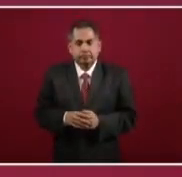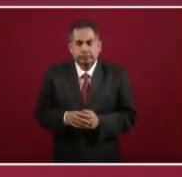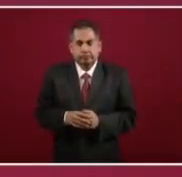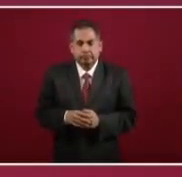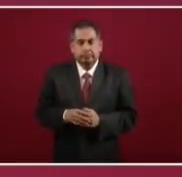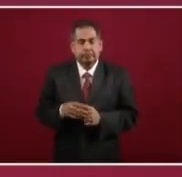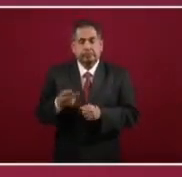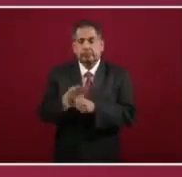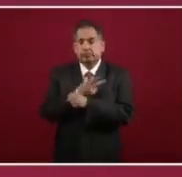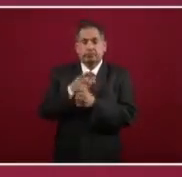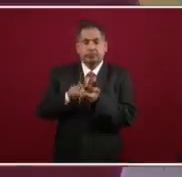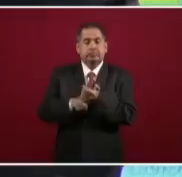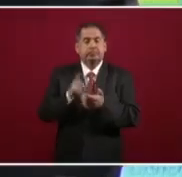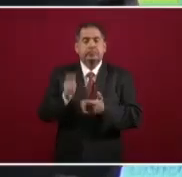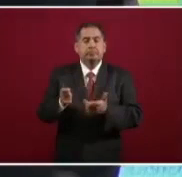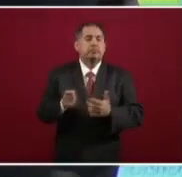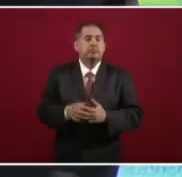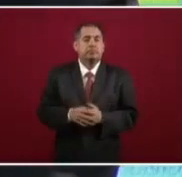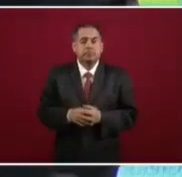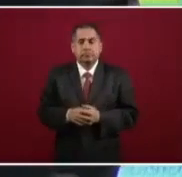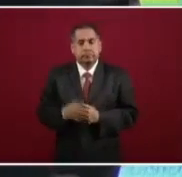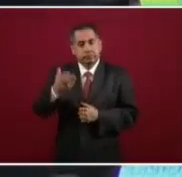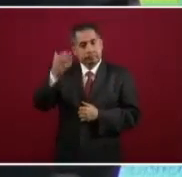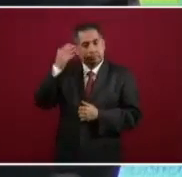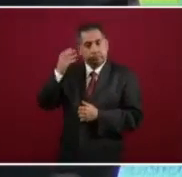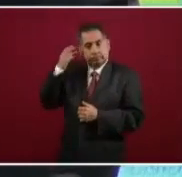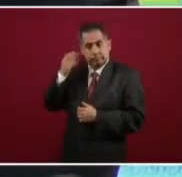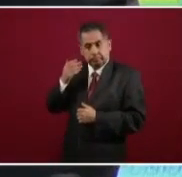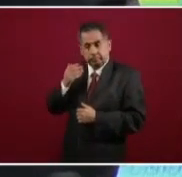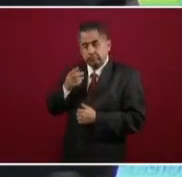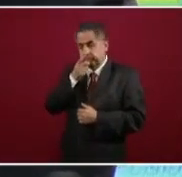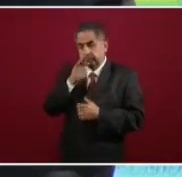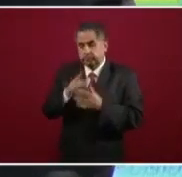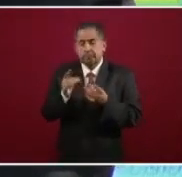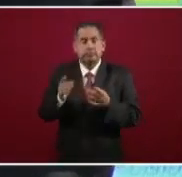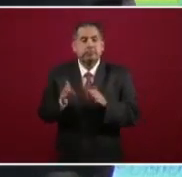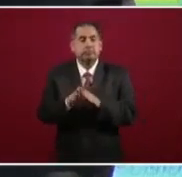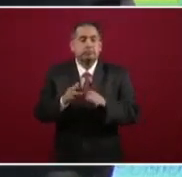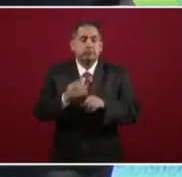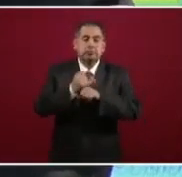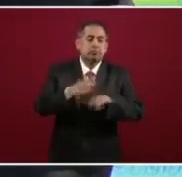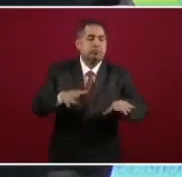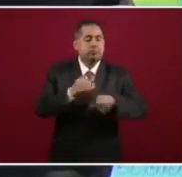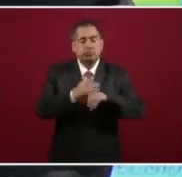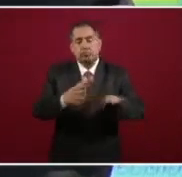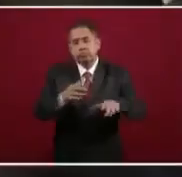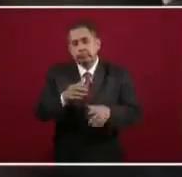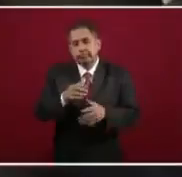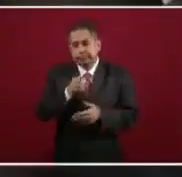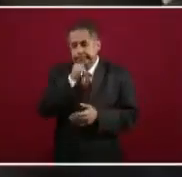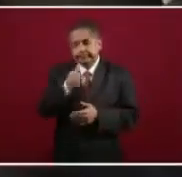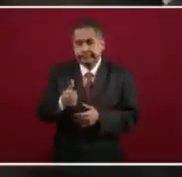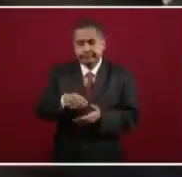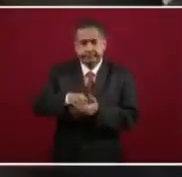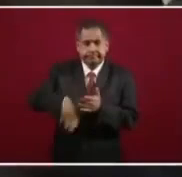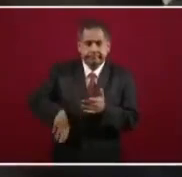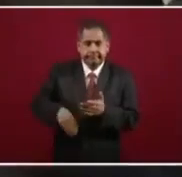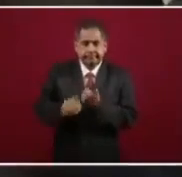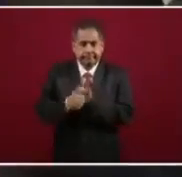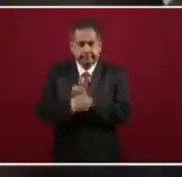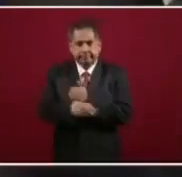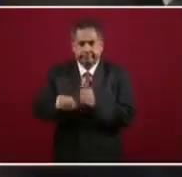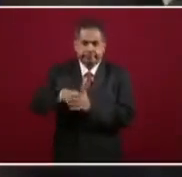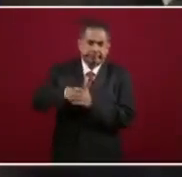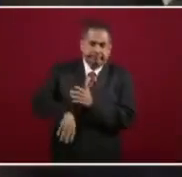sucedía anteriormente es que nos informaba se ocultaba